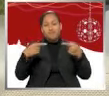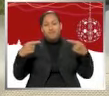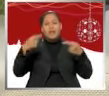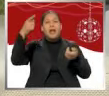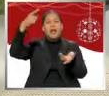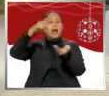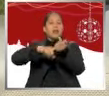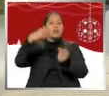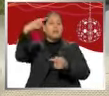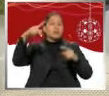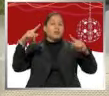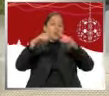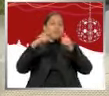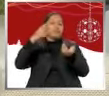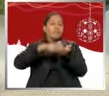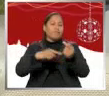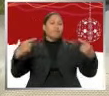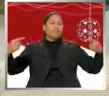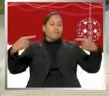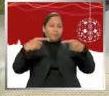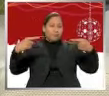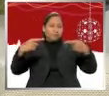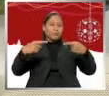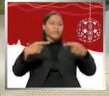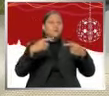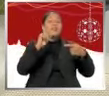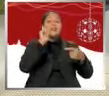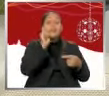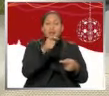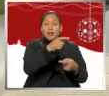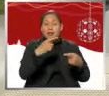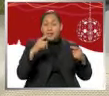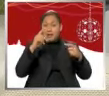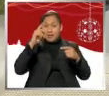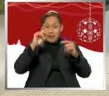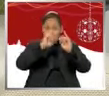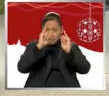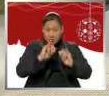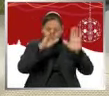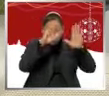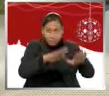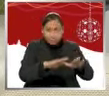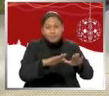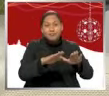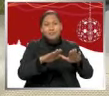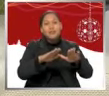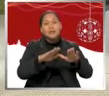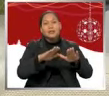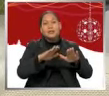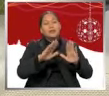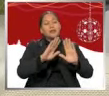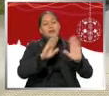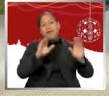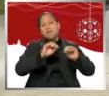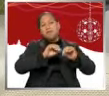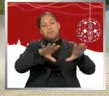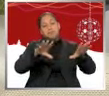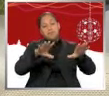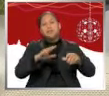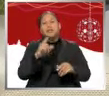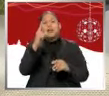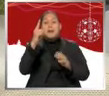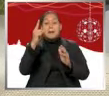clero. En cambio, la inundación ya es una cuestión social, en donde la veneración de la Virgen de Guadalupe ya es sumamente clara.